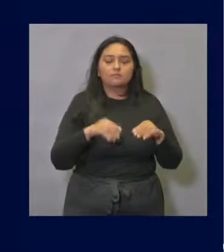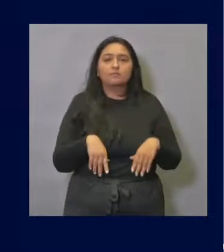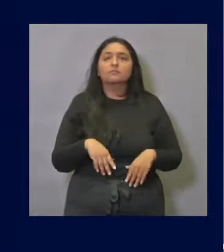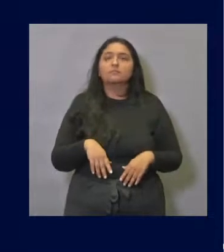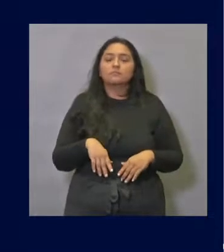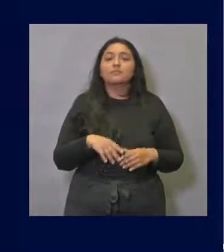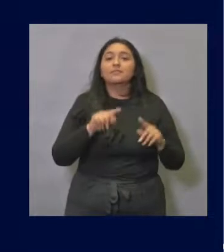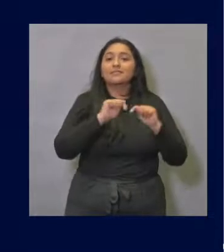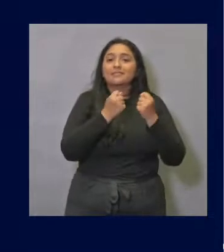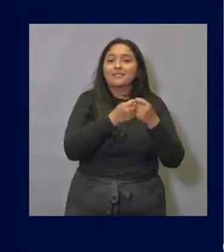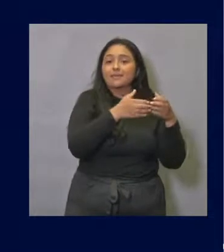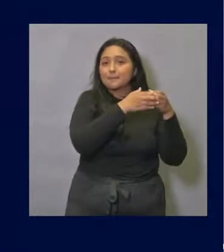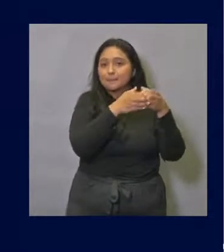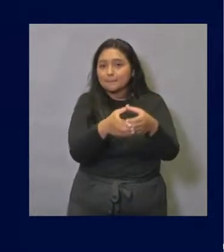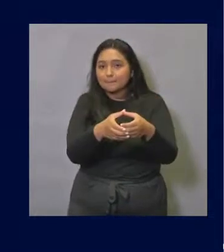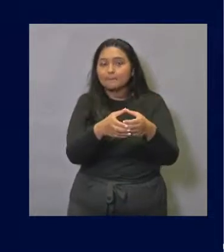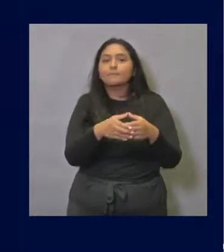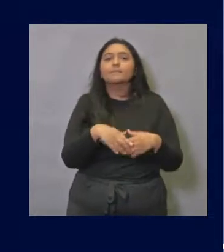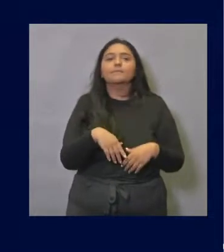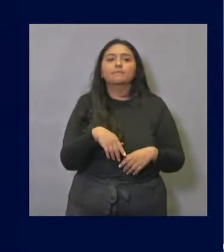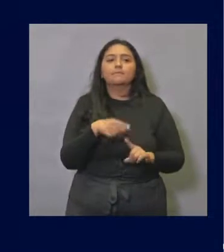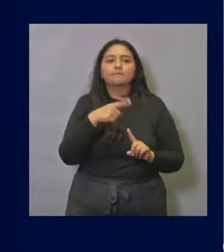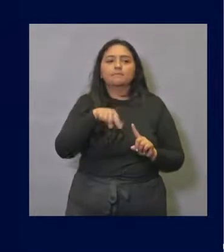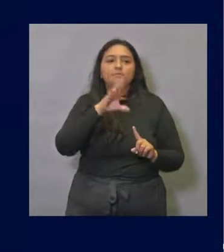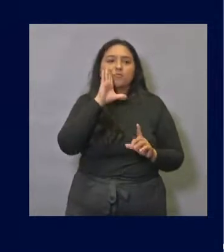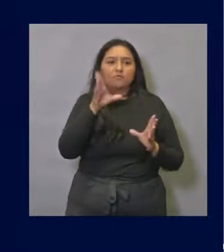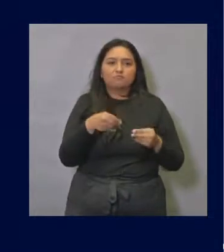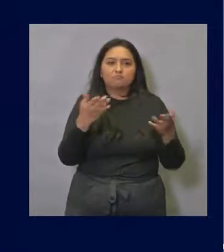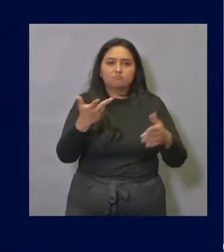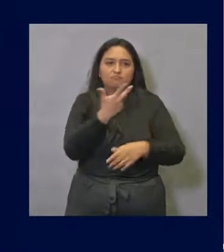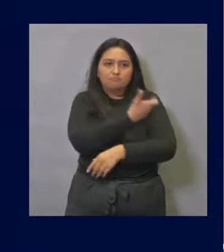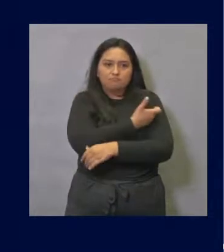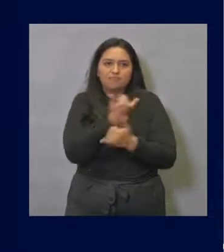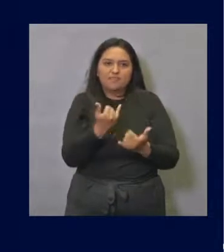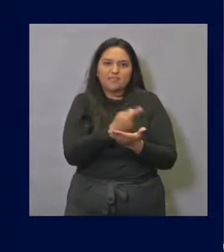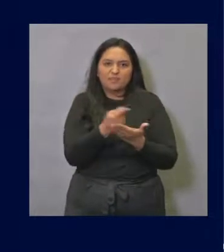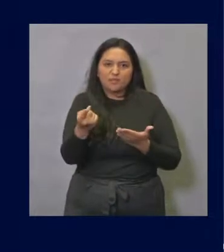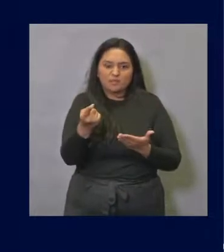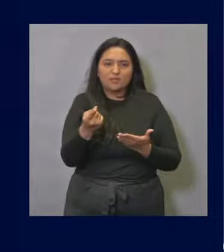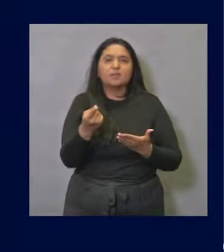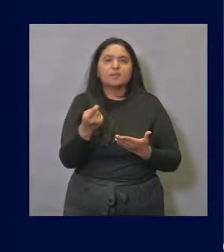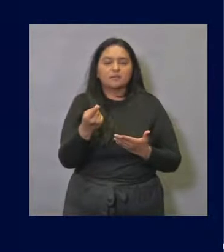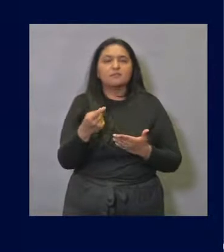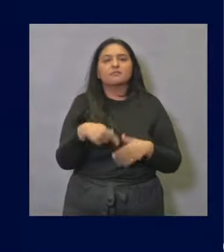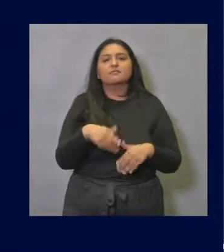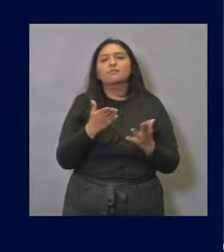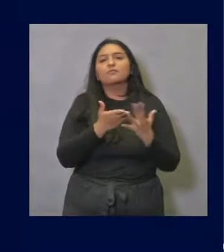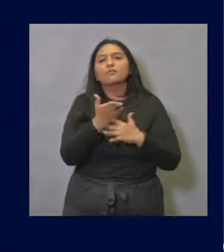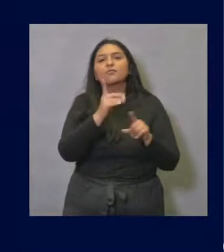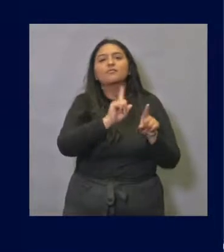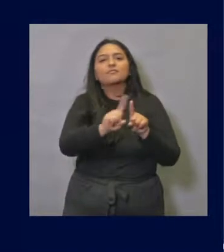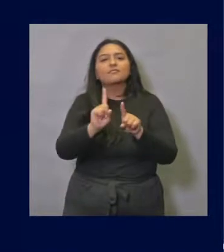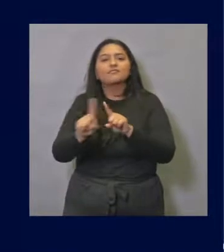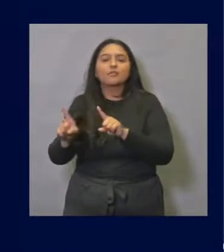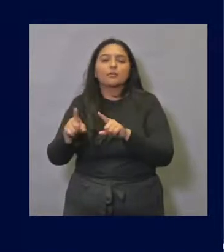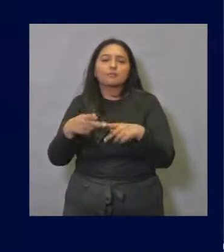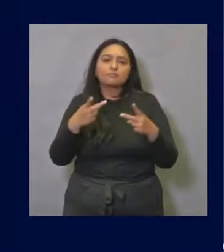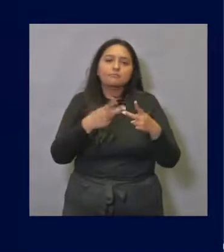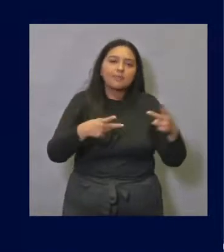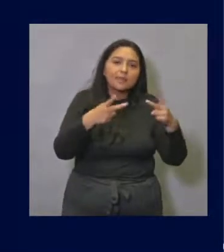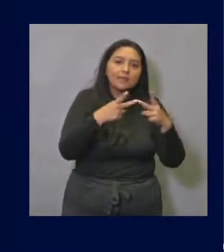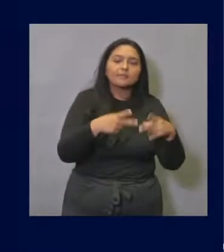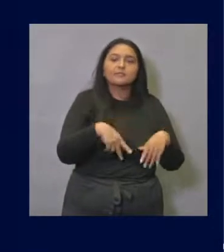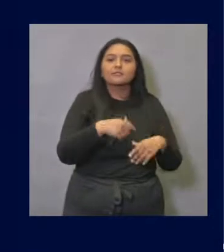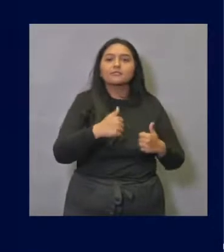de vacunación están programados para administrar vacunas esta semana en centros residenciales para personas mayores